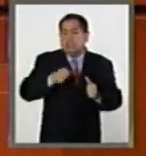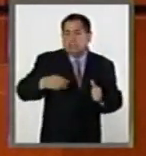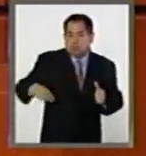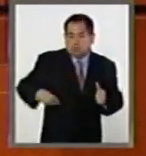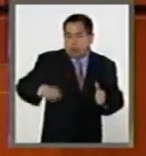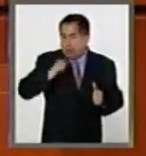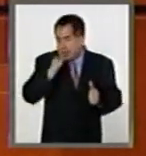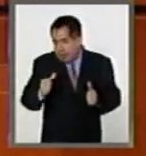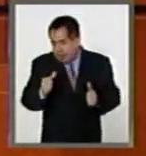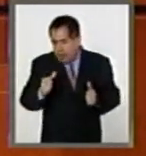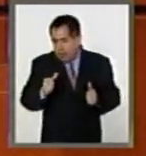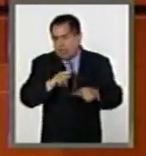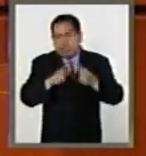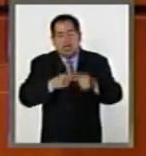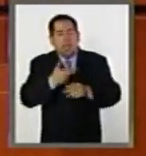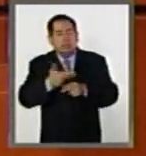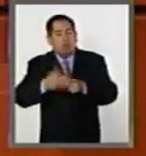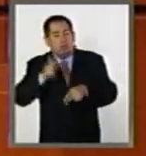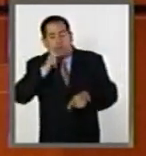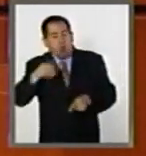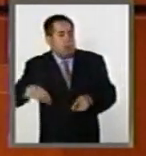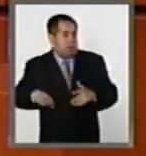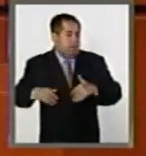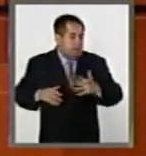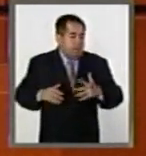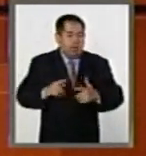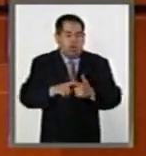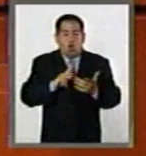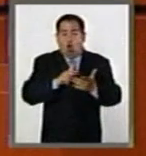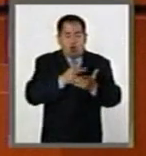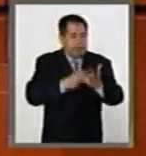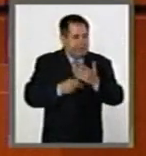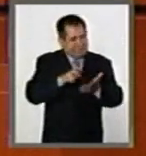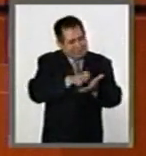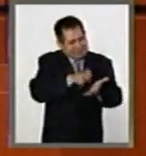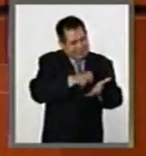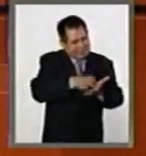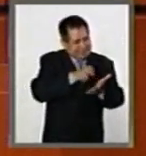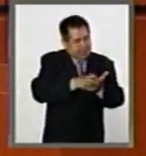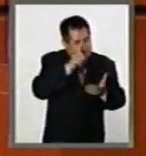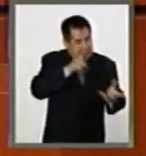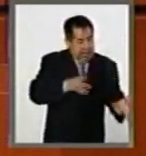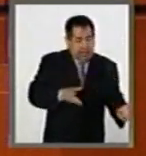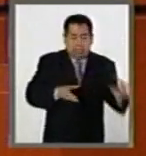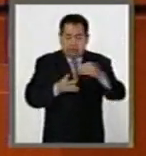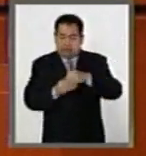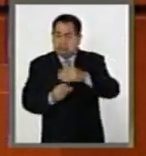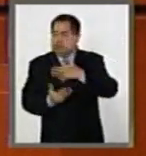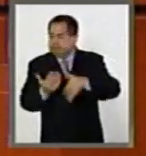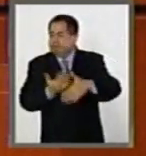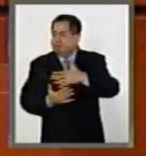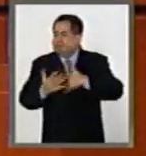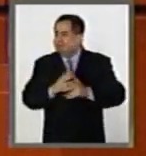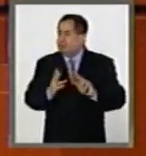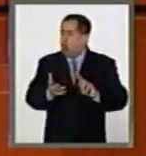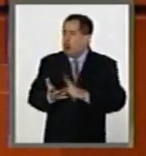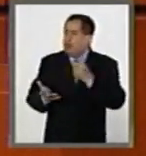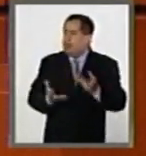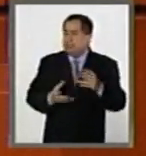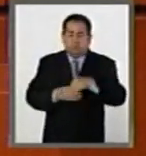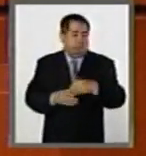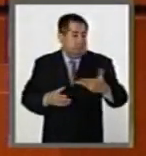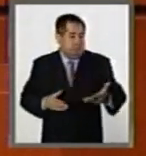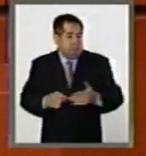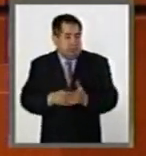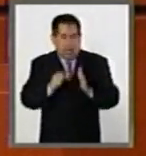reintegración social y familiar de la persona adolescente, reinserción social como el principio fundamental que está inscrito en el 18 constitucional,